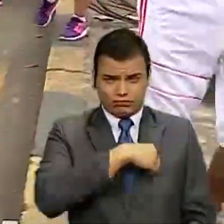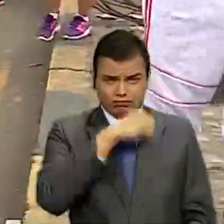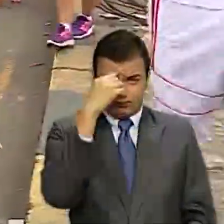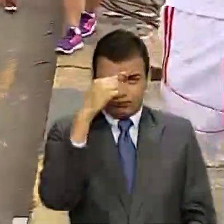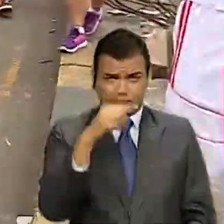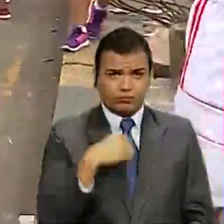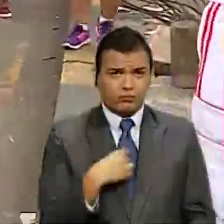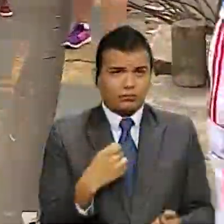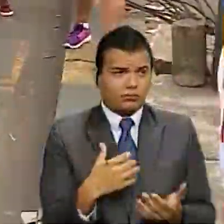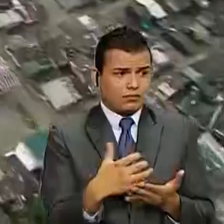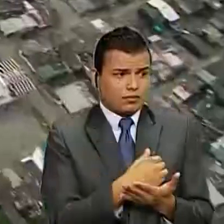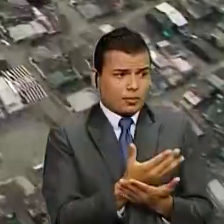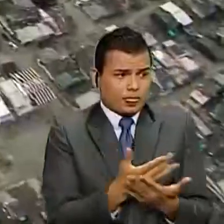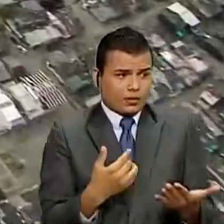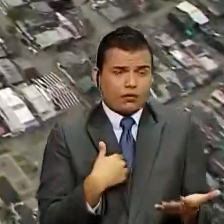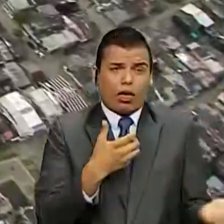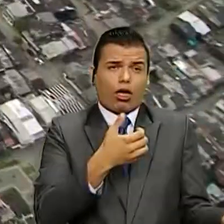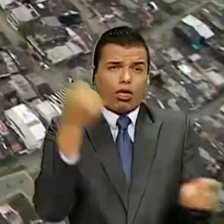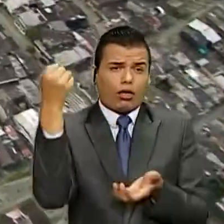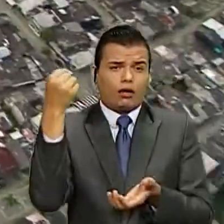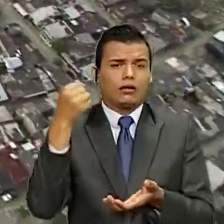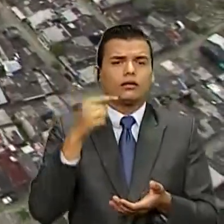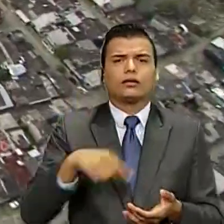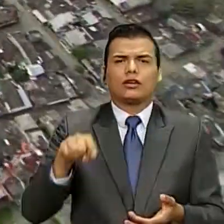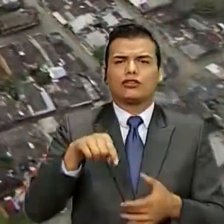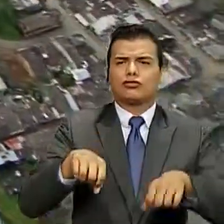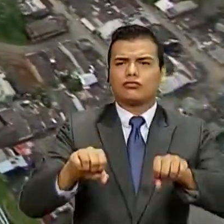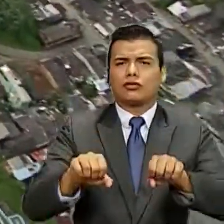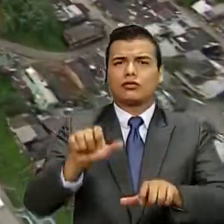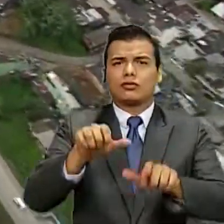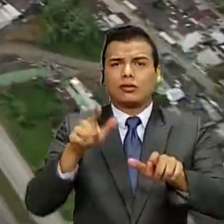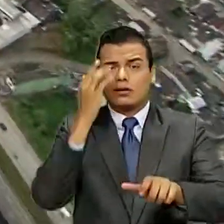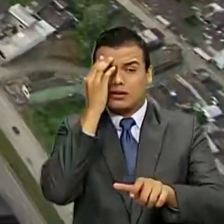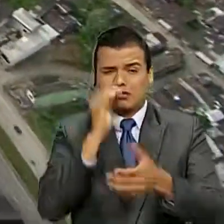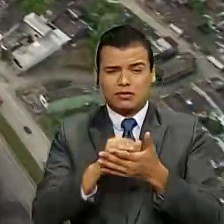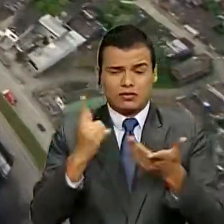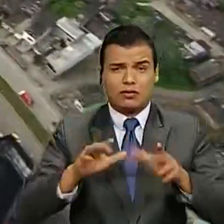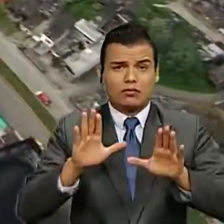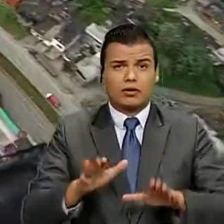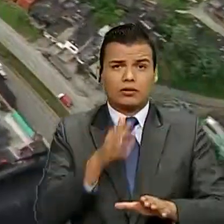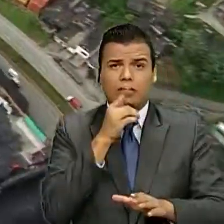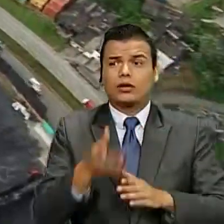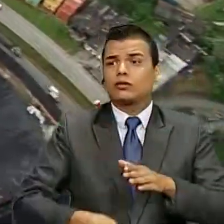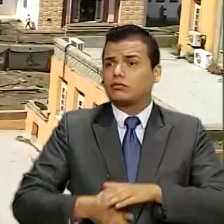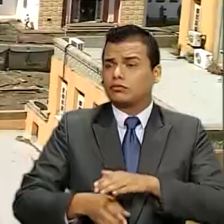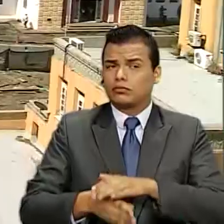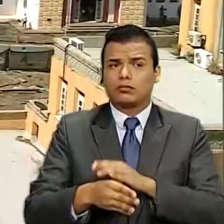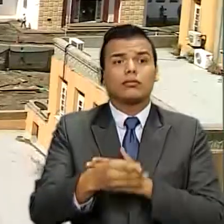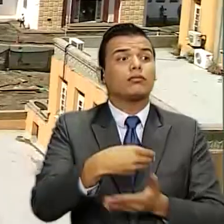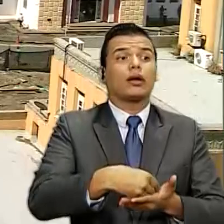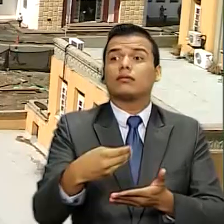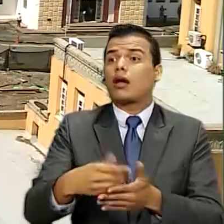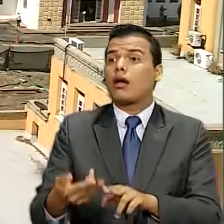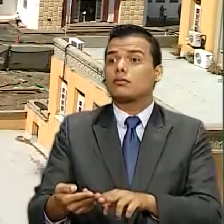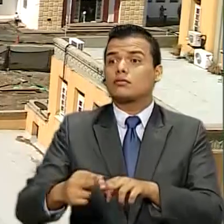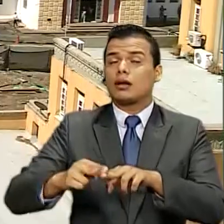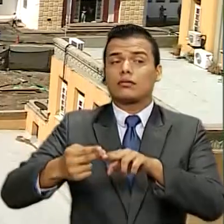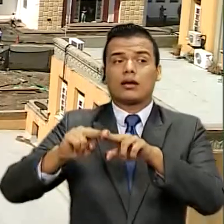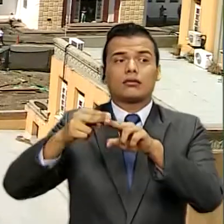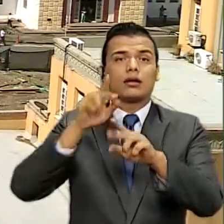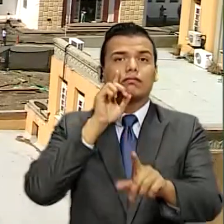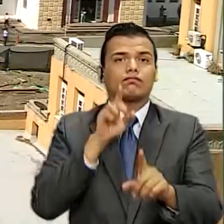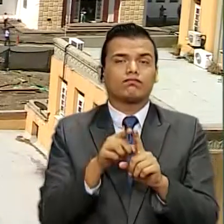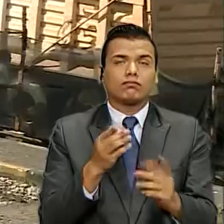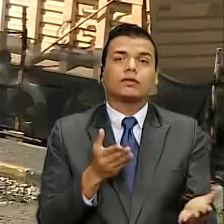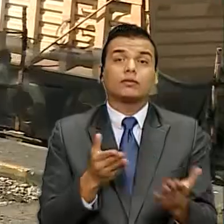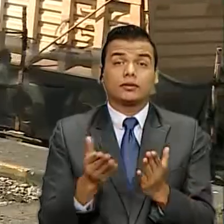sus sustentos caigan en manos de los llamados motorratones, que no han entrado en el paro y están cobrando cifras exorbitantes para movilizar